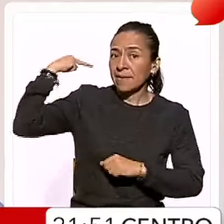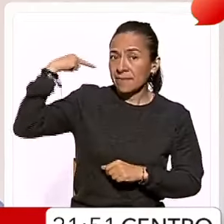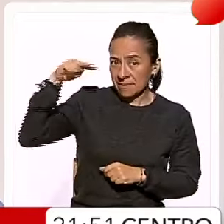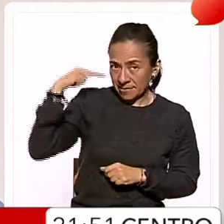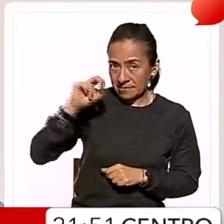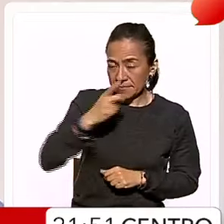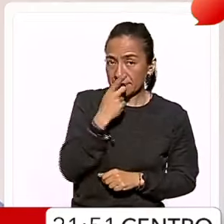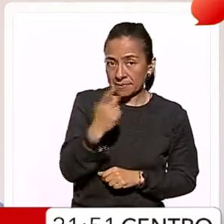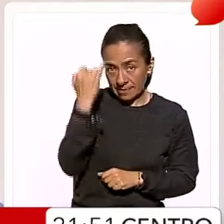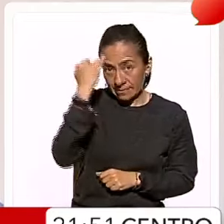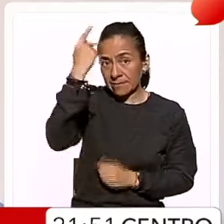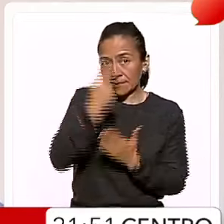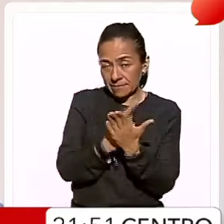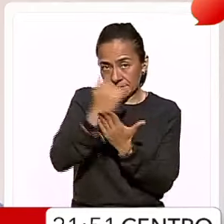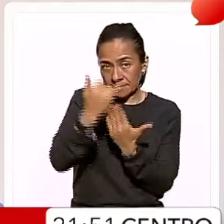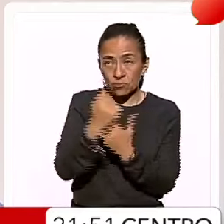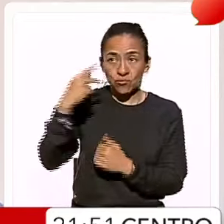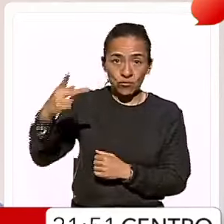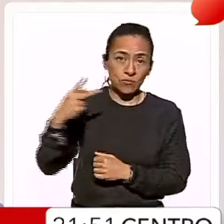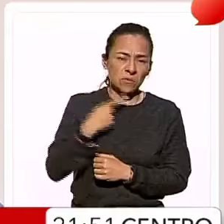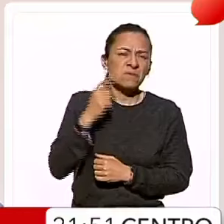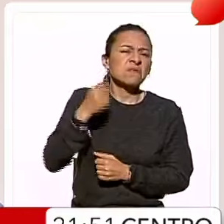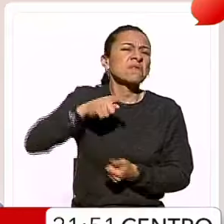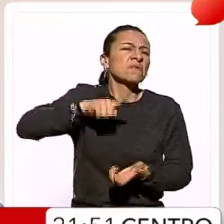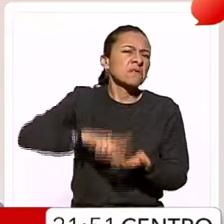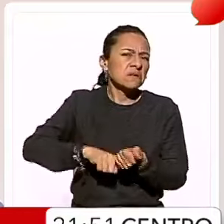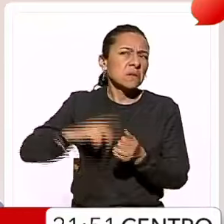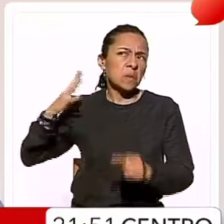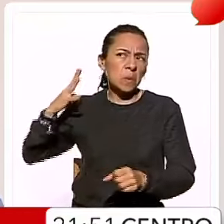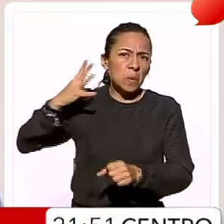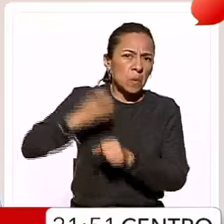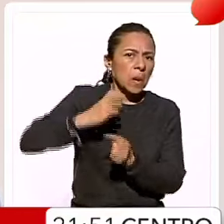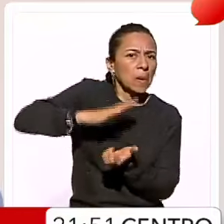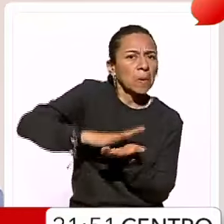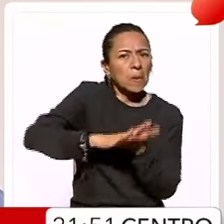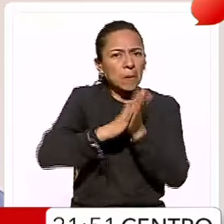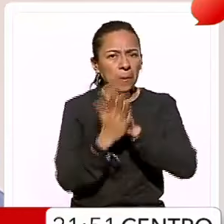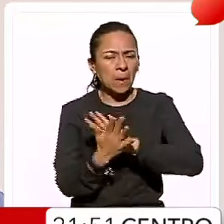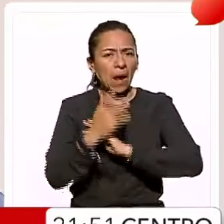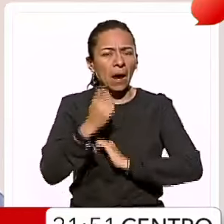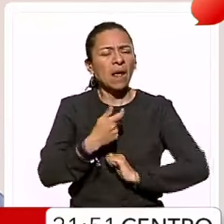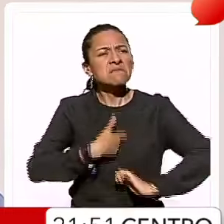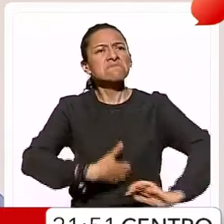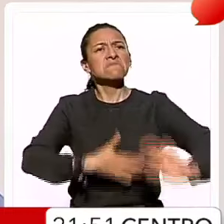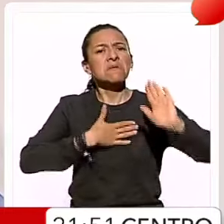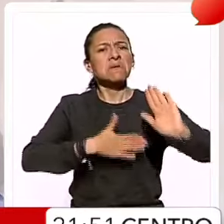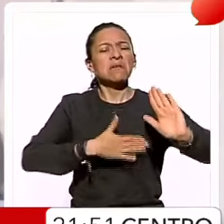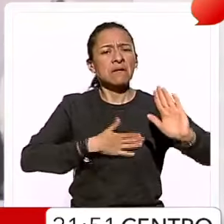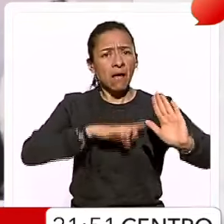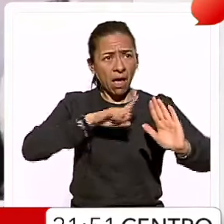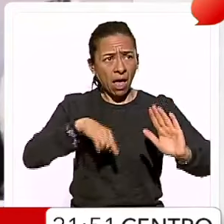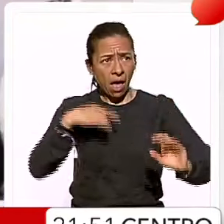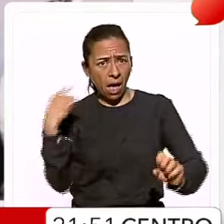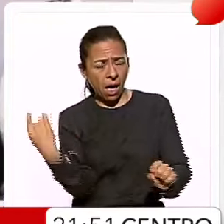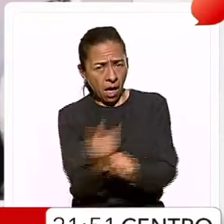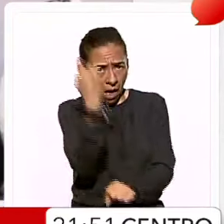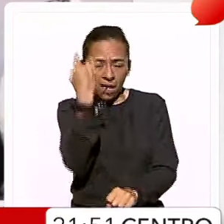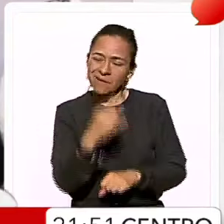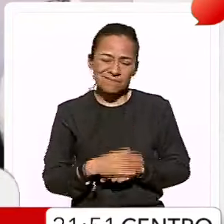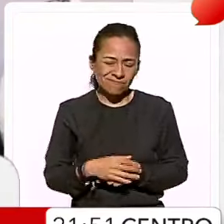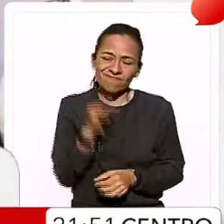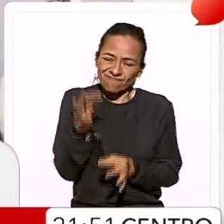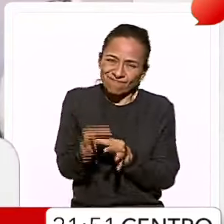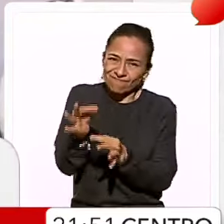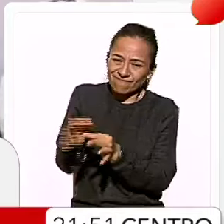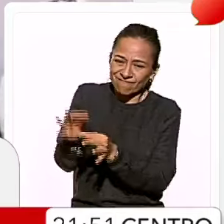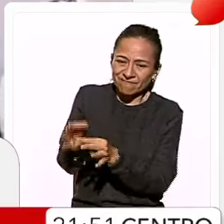que el proyecto político que representa la Cuarta Transformación no deja promesas sin cumplir. Por eso no les